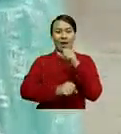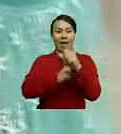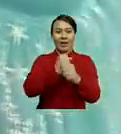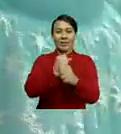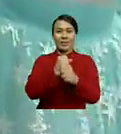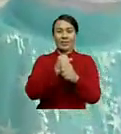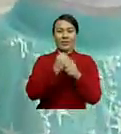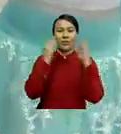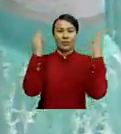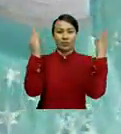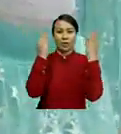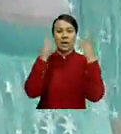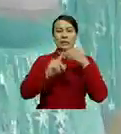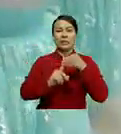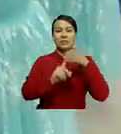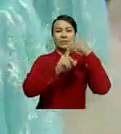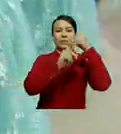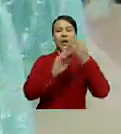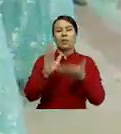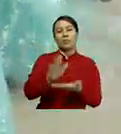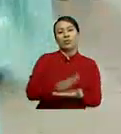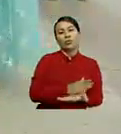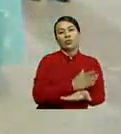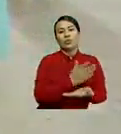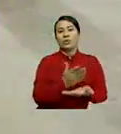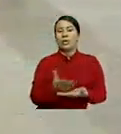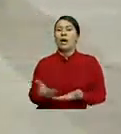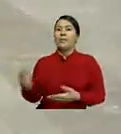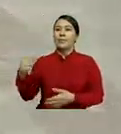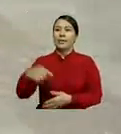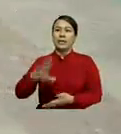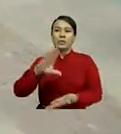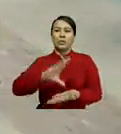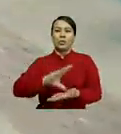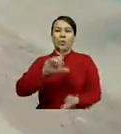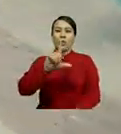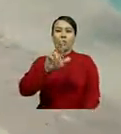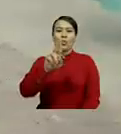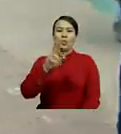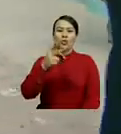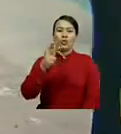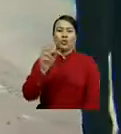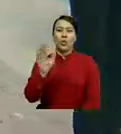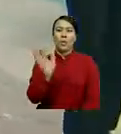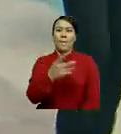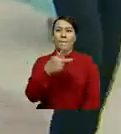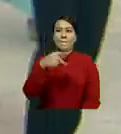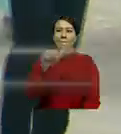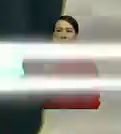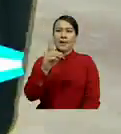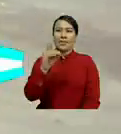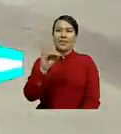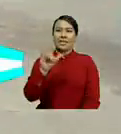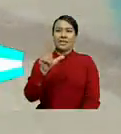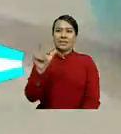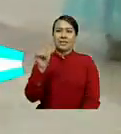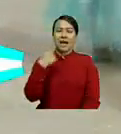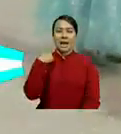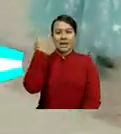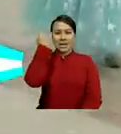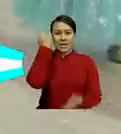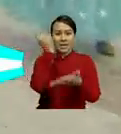de un ícono representante de la música de nuestra ciudad, Lucho Padilla, don Luis Padilla, creador de la letra